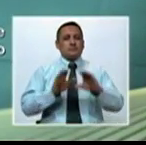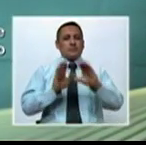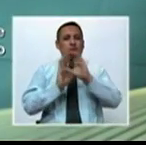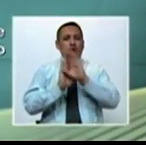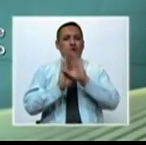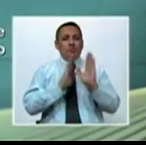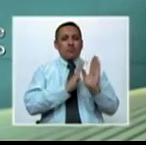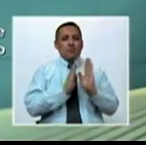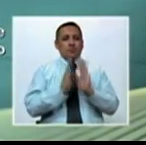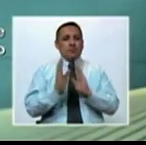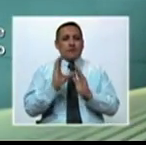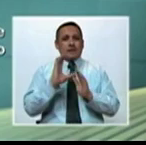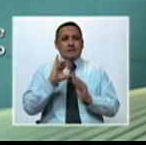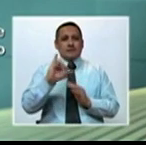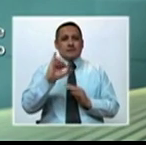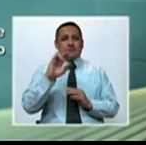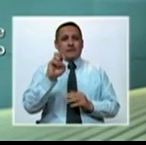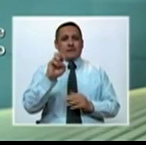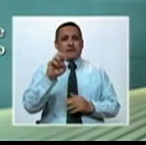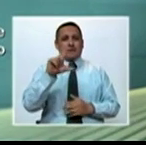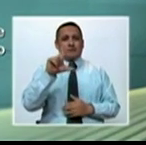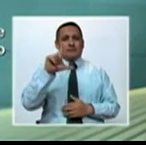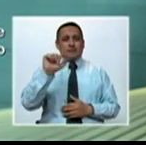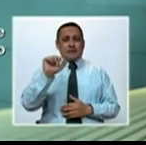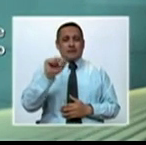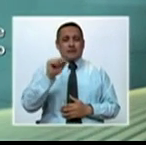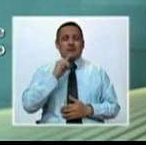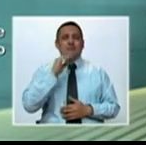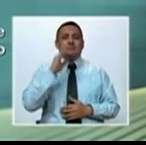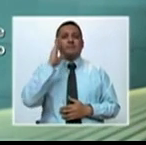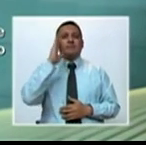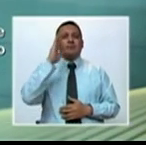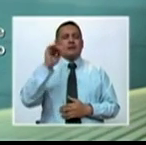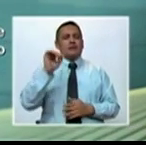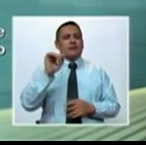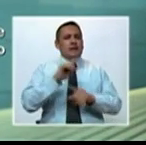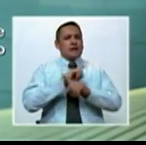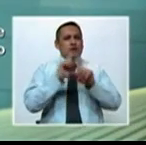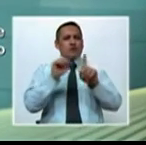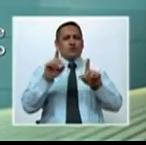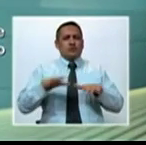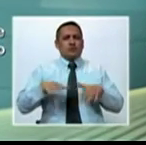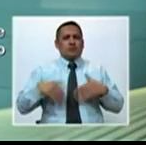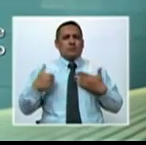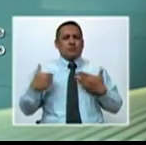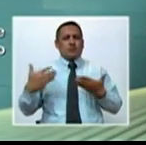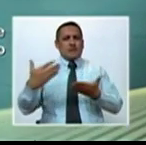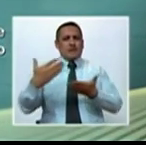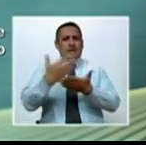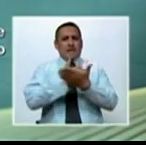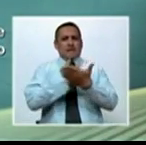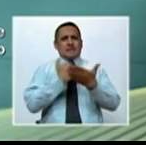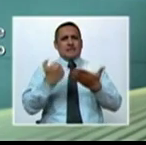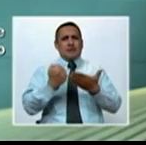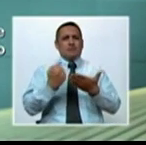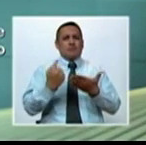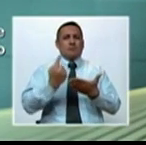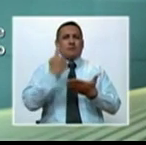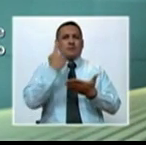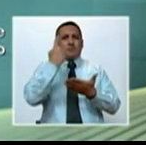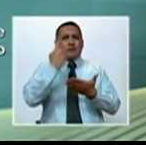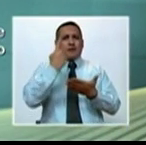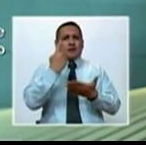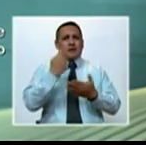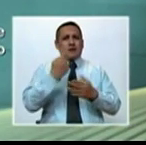El Código Procesal Civil establece que no debería embargarse por un